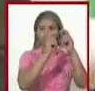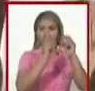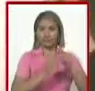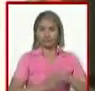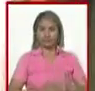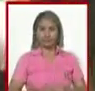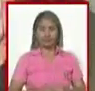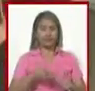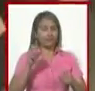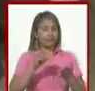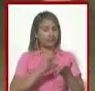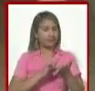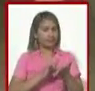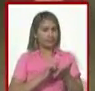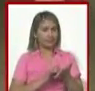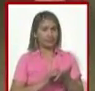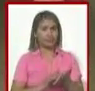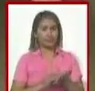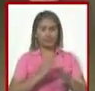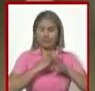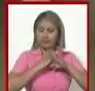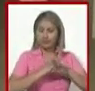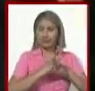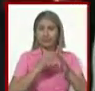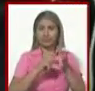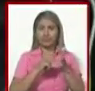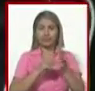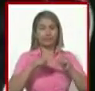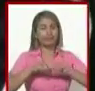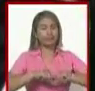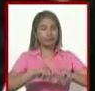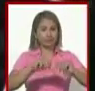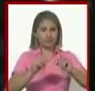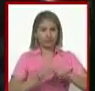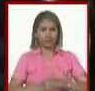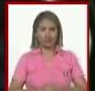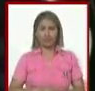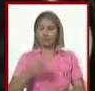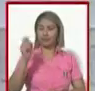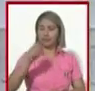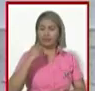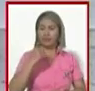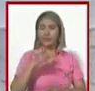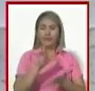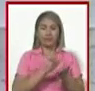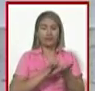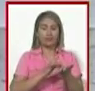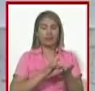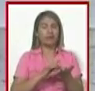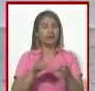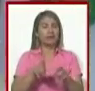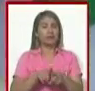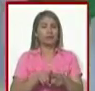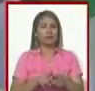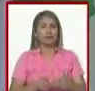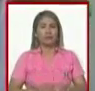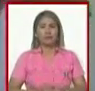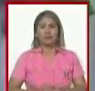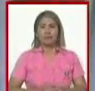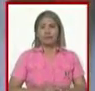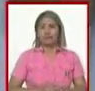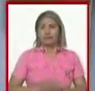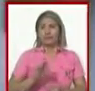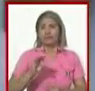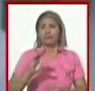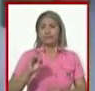necesita medicamentos antirrechazo que sean permanentes. Se necesitan medicamentos y factor